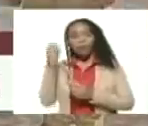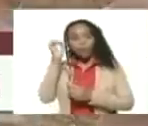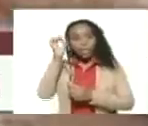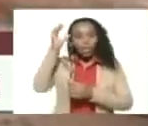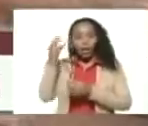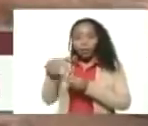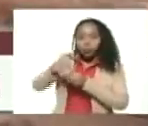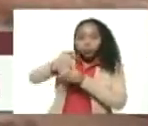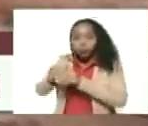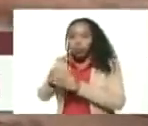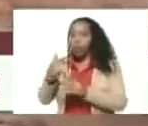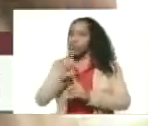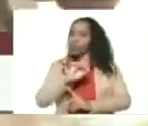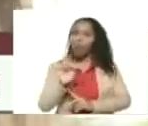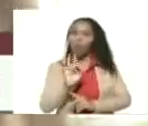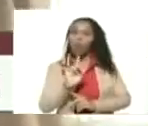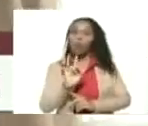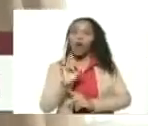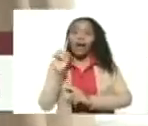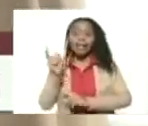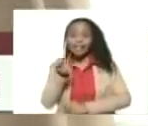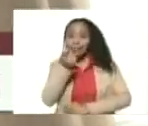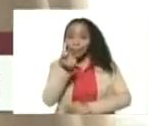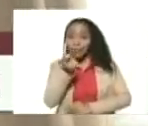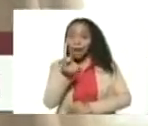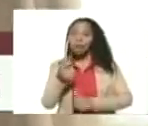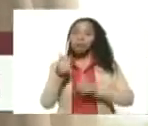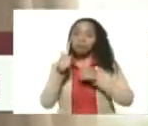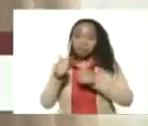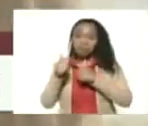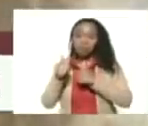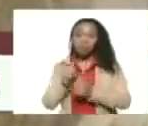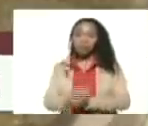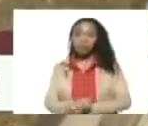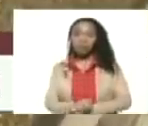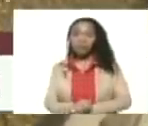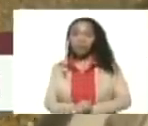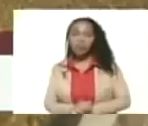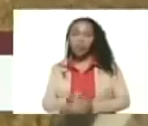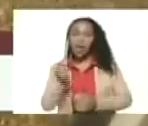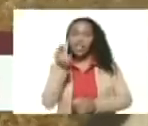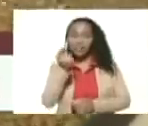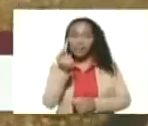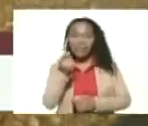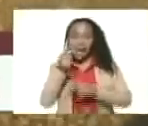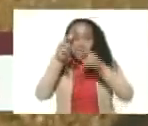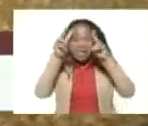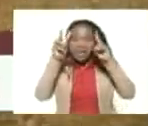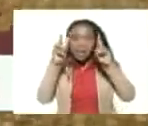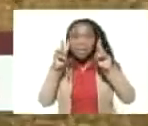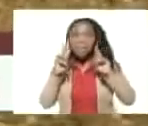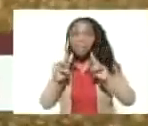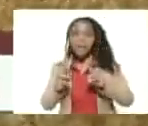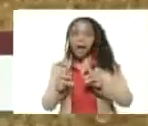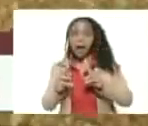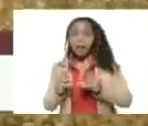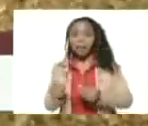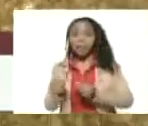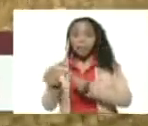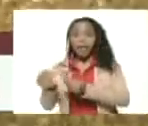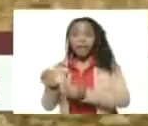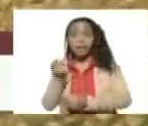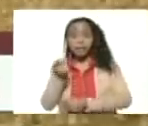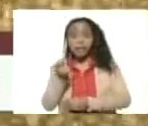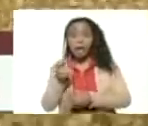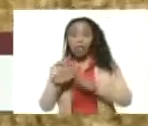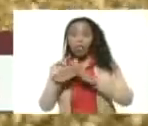una semilla ecológica, pudiéramos decir, una semilla pura, y garantizarle la semilla a